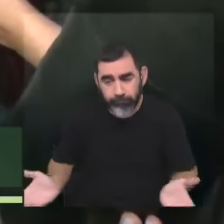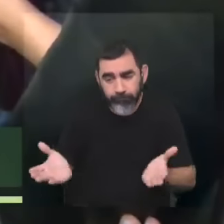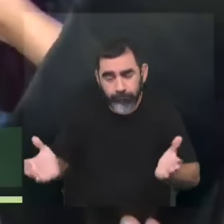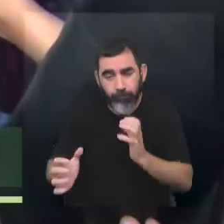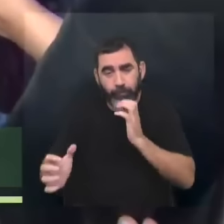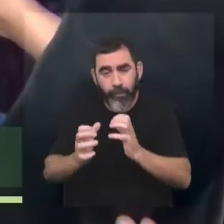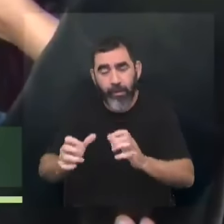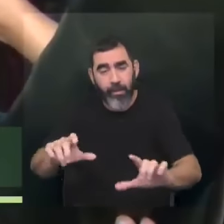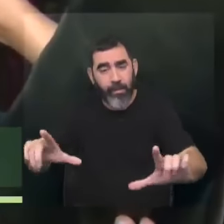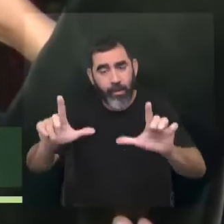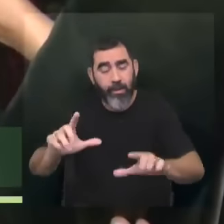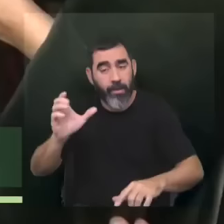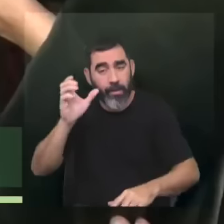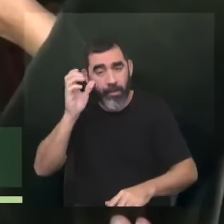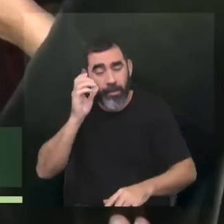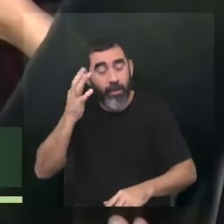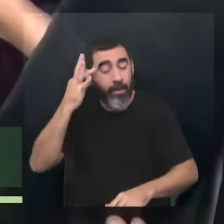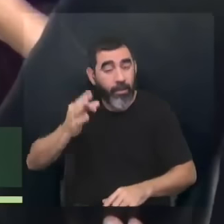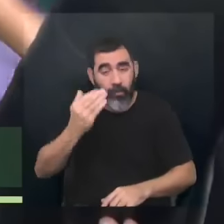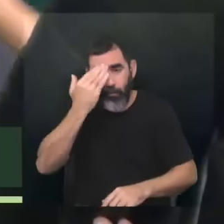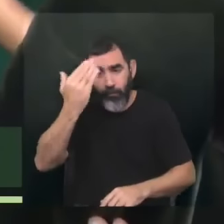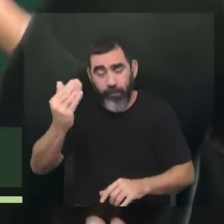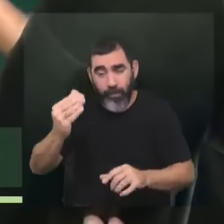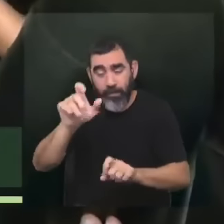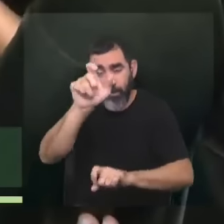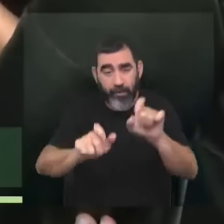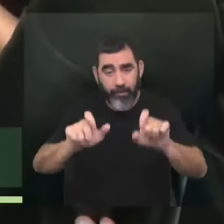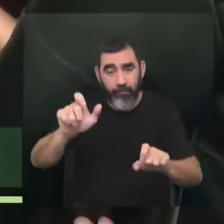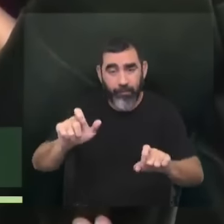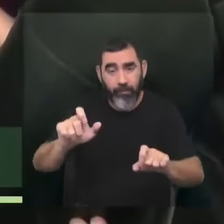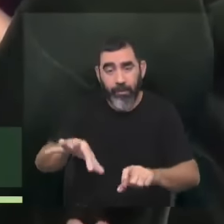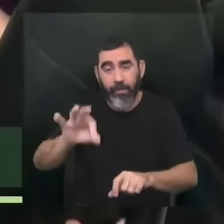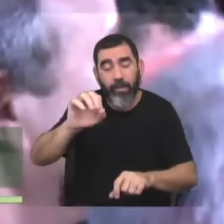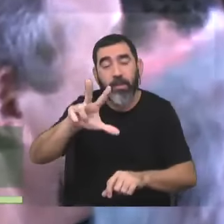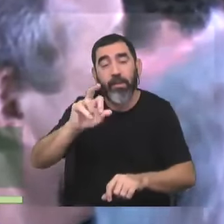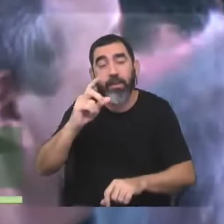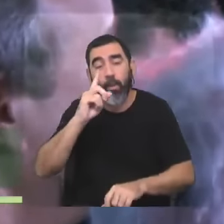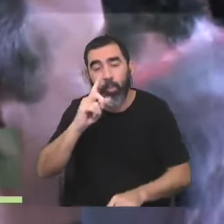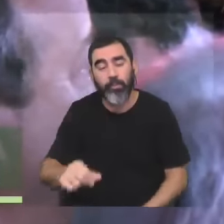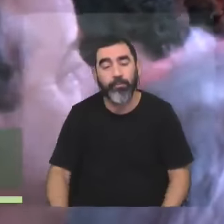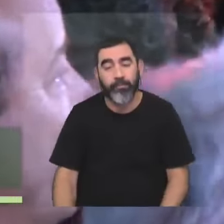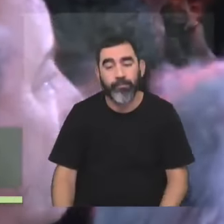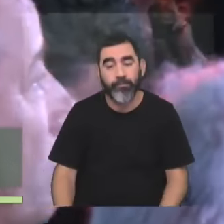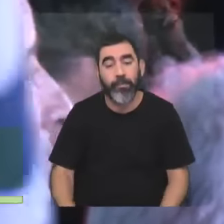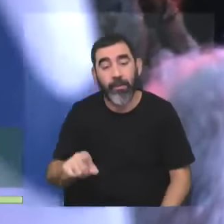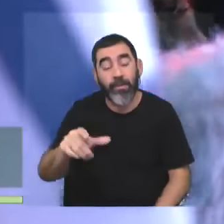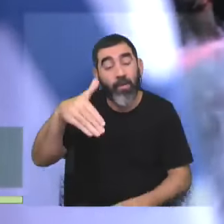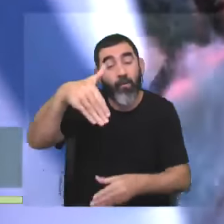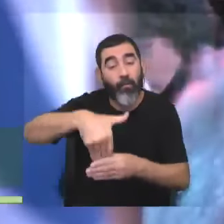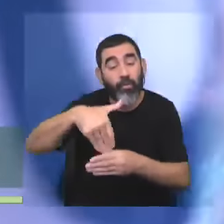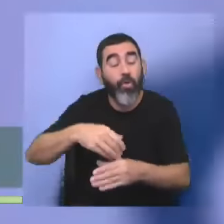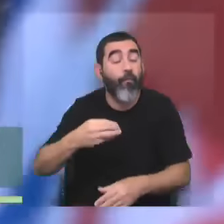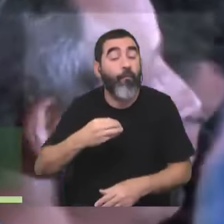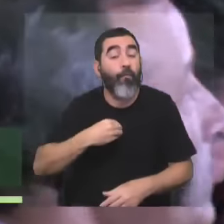energía de esta candidatura y creo que el frente amplisimo va a decir su palabra el 30 de junio Bueno yo creo que estas elecciones como son